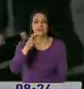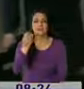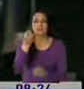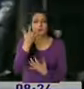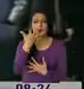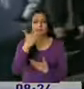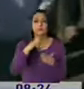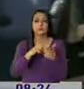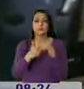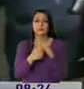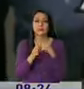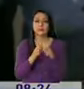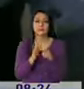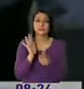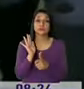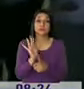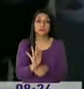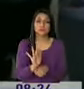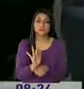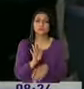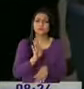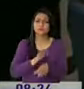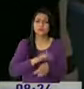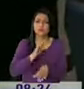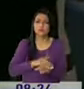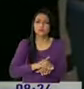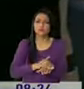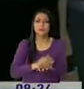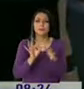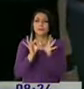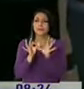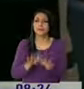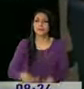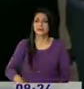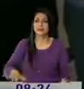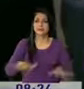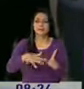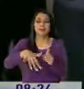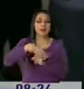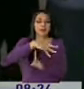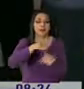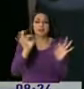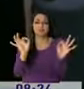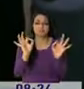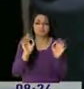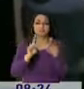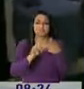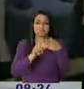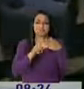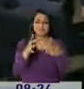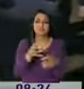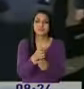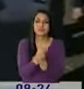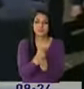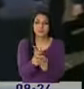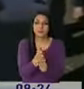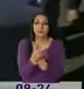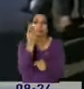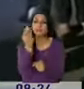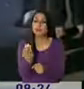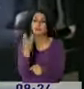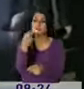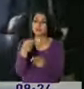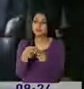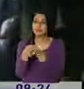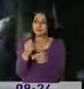los inconvenientes que están teniendo a causa del mal mantenimiento de este parque. El primero, la inseguridad. Buenos días, vecino, ayúdeme